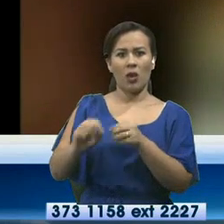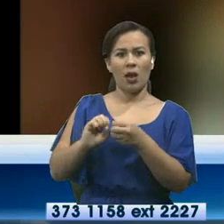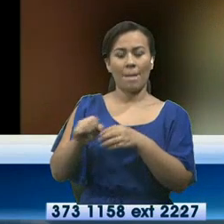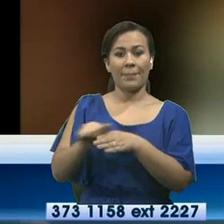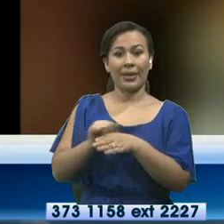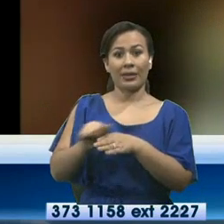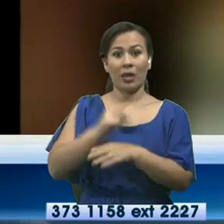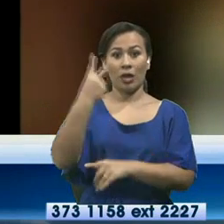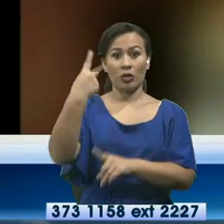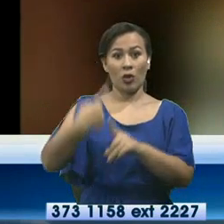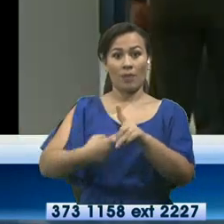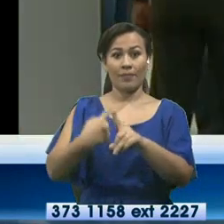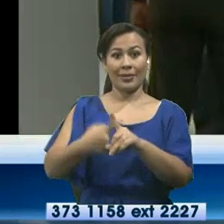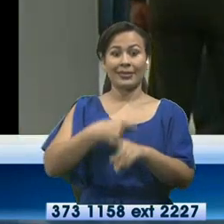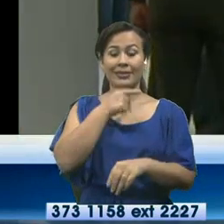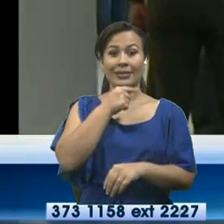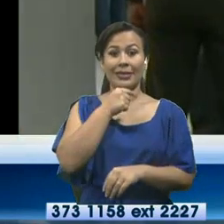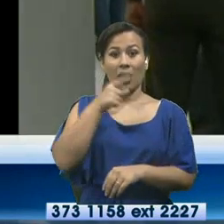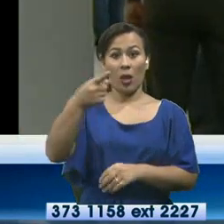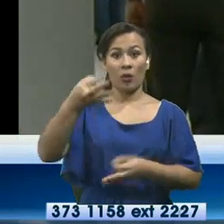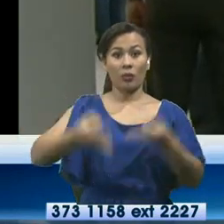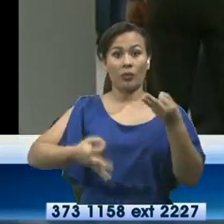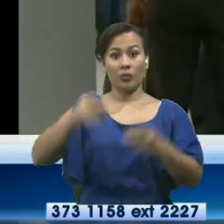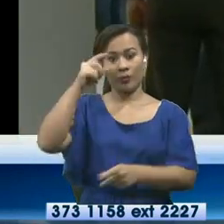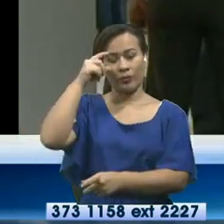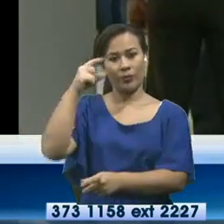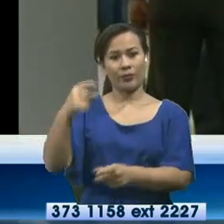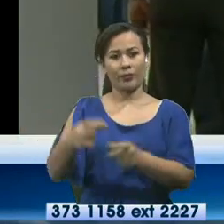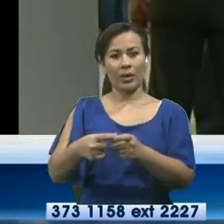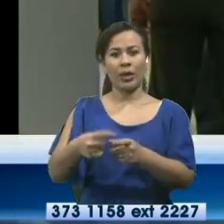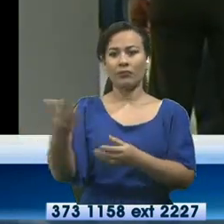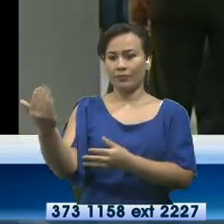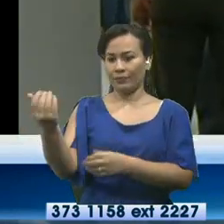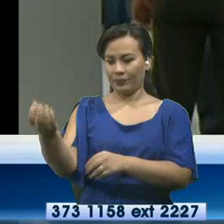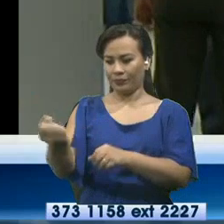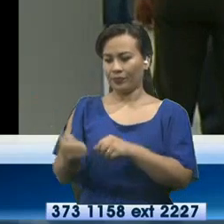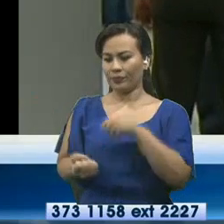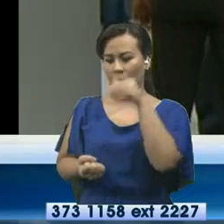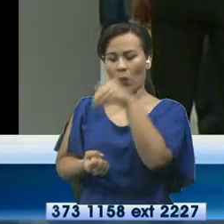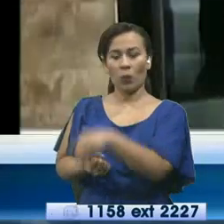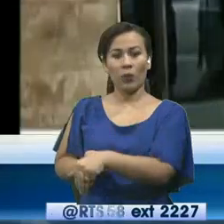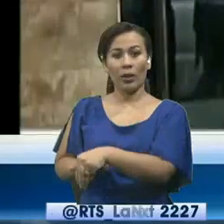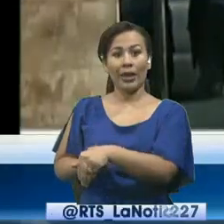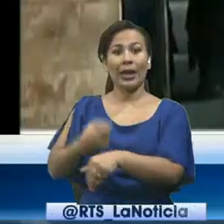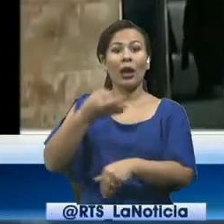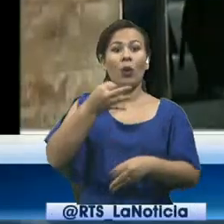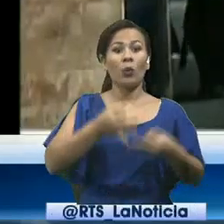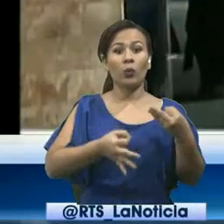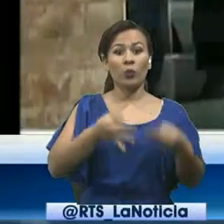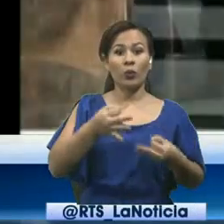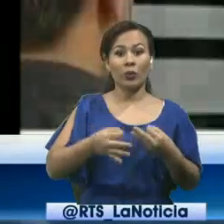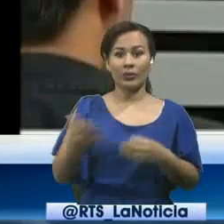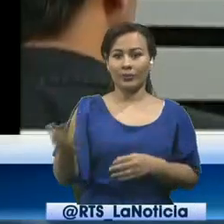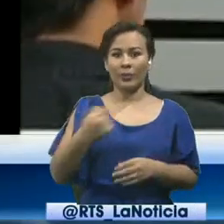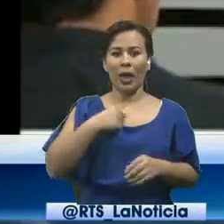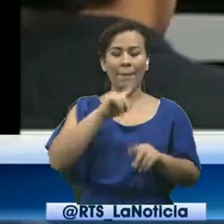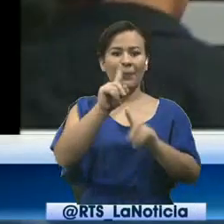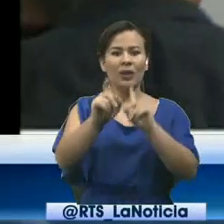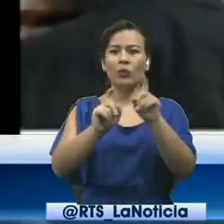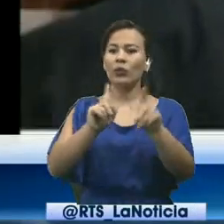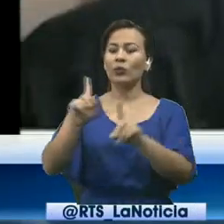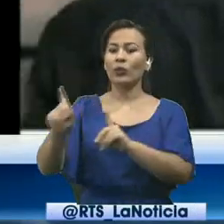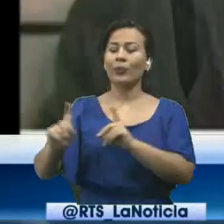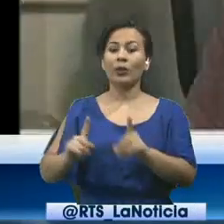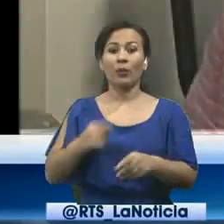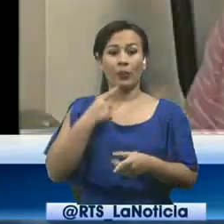casi dos meses, el fiscal a cargo del caso pidió el archivo del proceso. La jueza elevó a consulta esa decisión